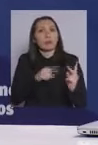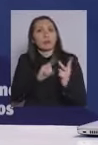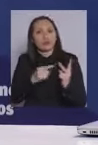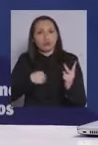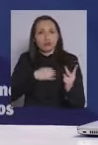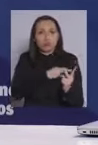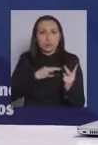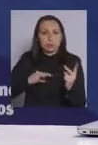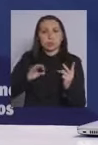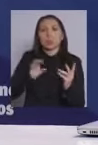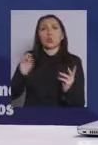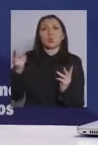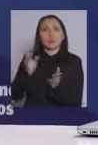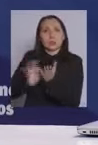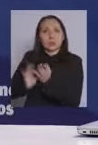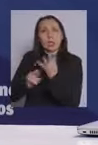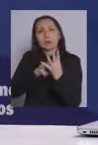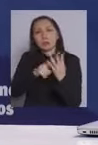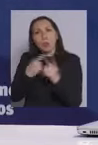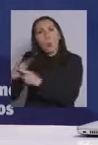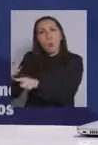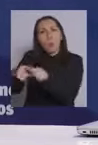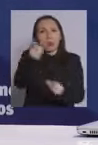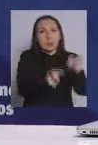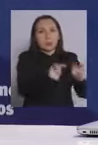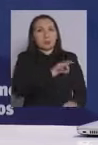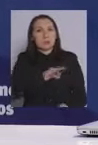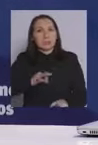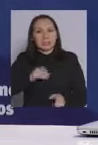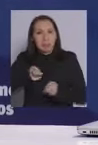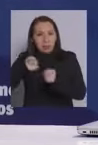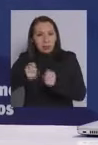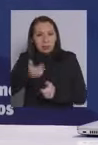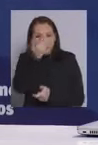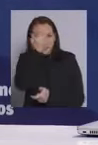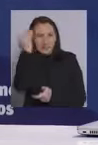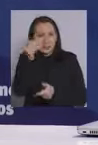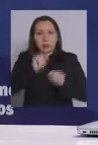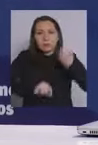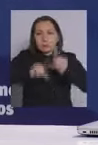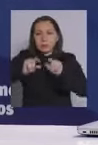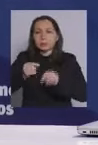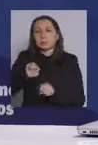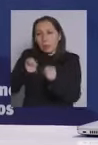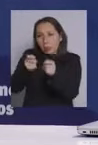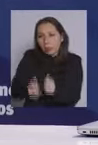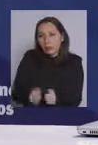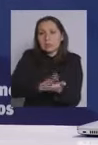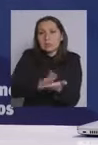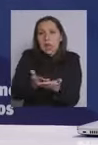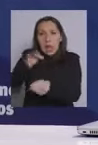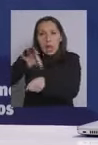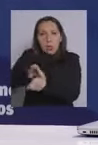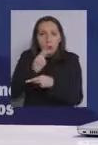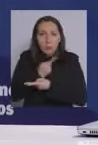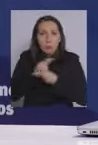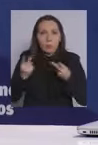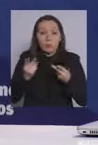ministro, los subsecretarios, otros ministros, expertos en estadísticas, expertos en salud pública,